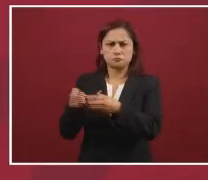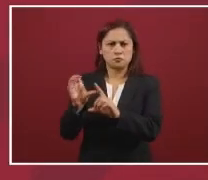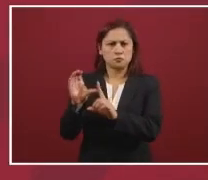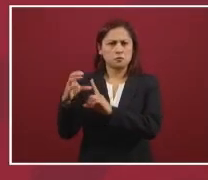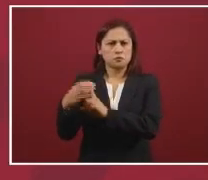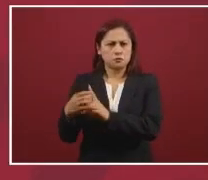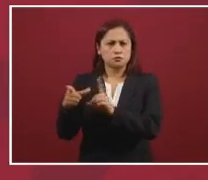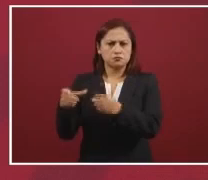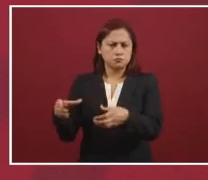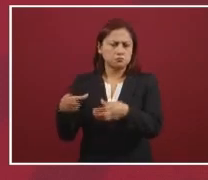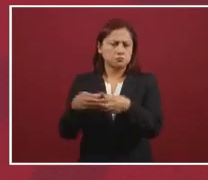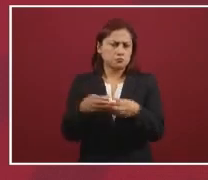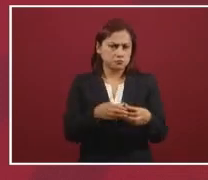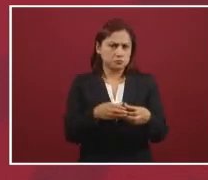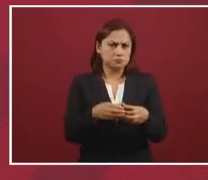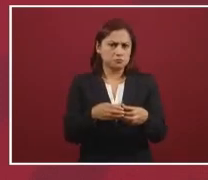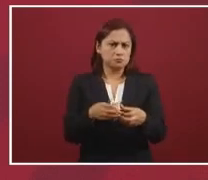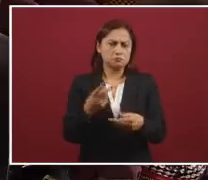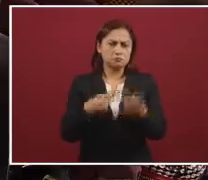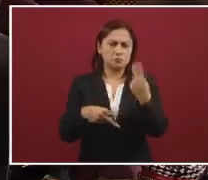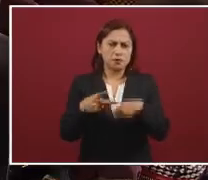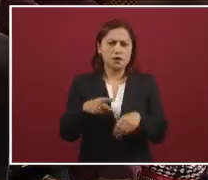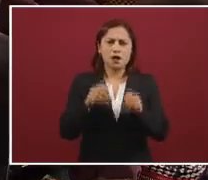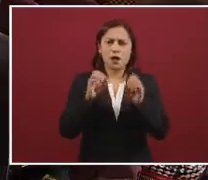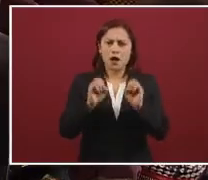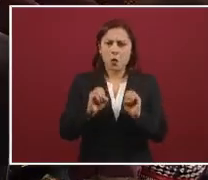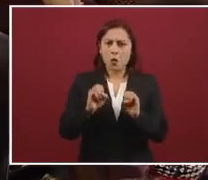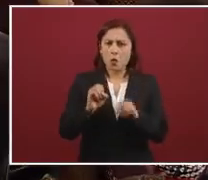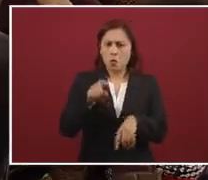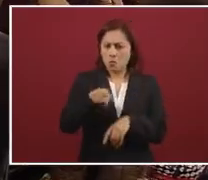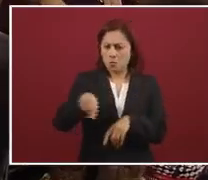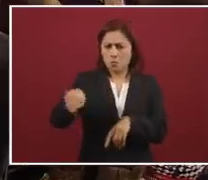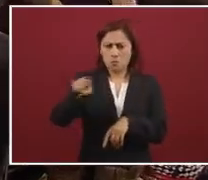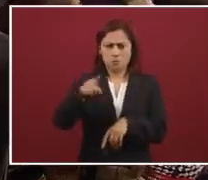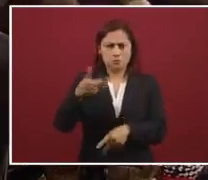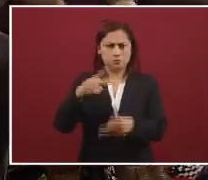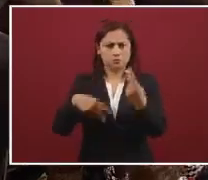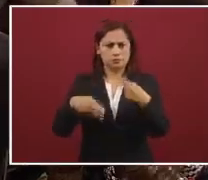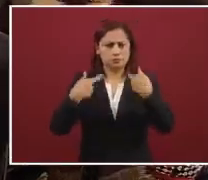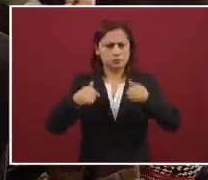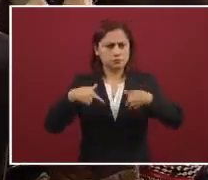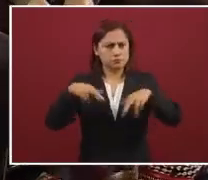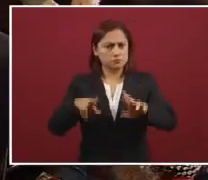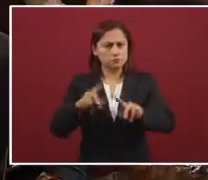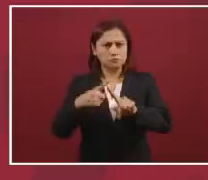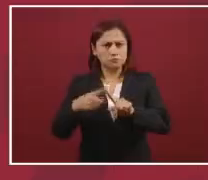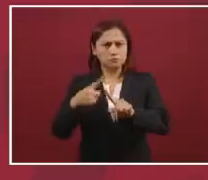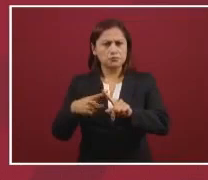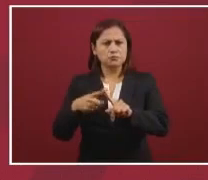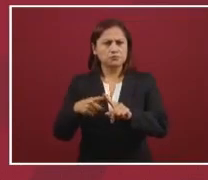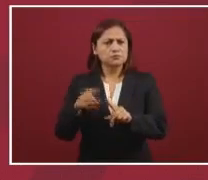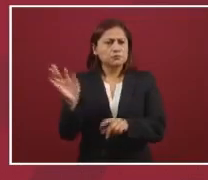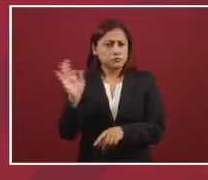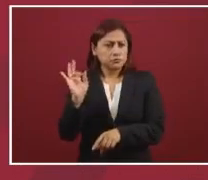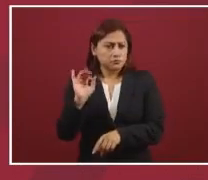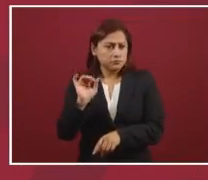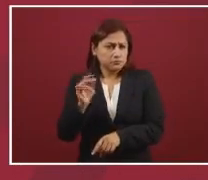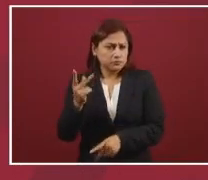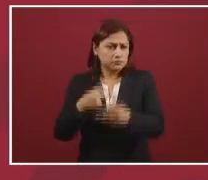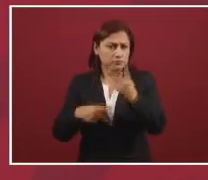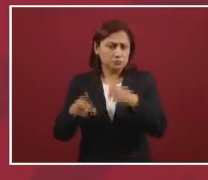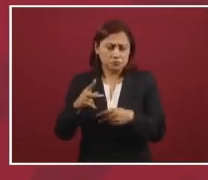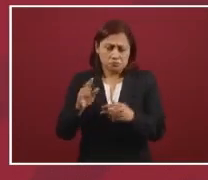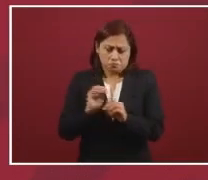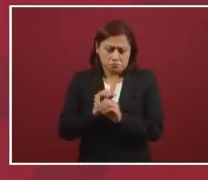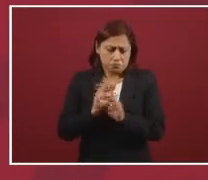pueden también representarnos, pero que pase una comisión, nada más que haya respeto, si